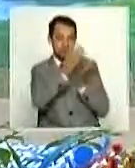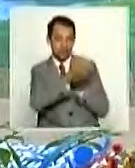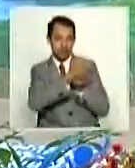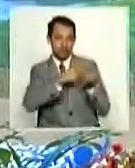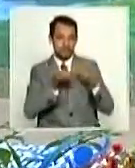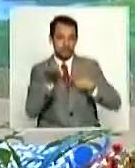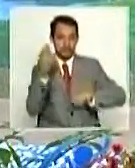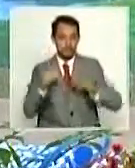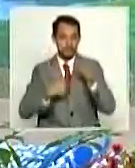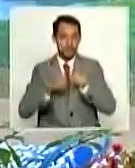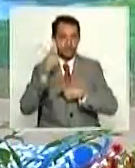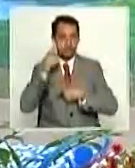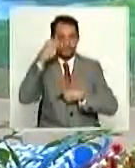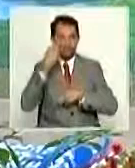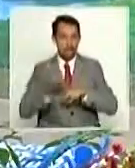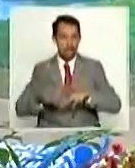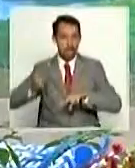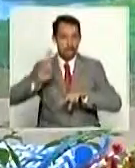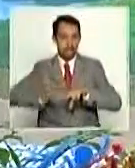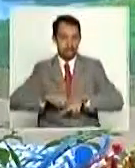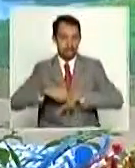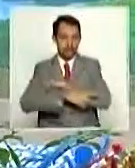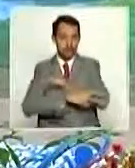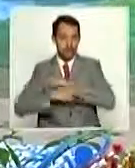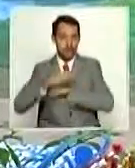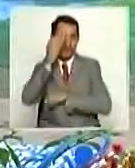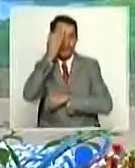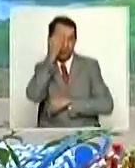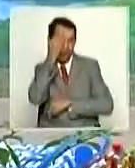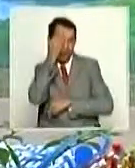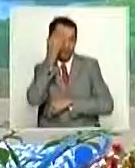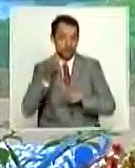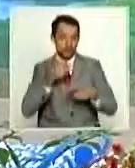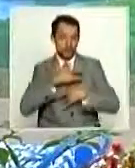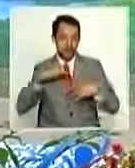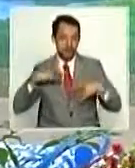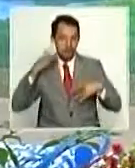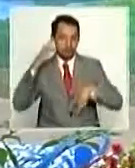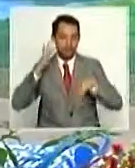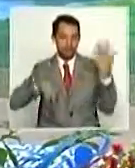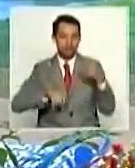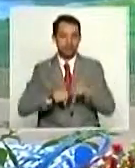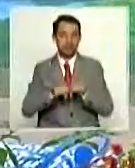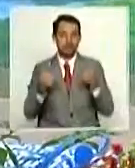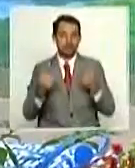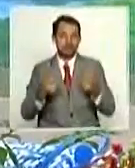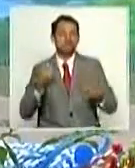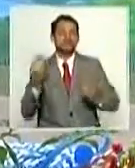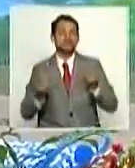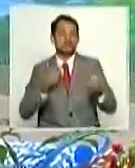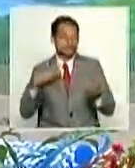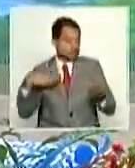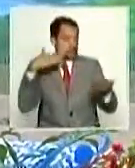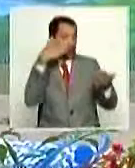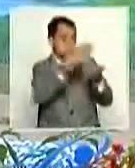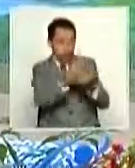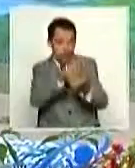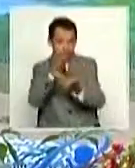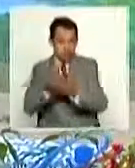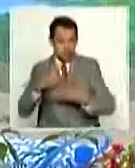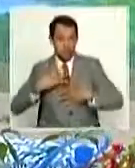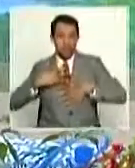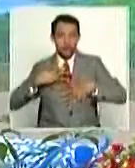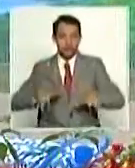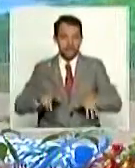ético, esto no es médico, esto es jugar con la salud. Preferible que a estos sitios no vuelvan para que